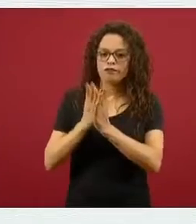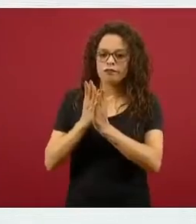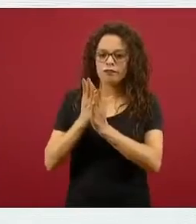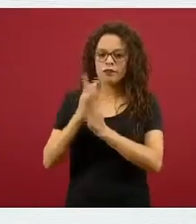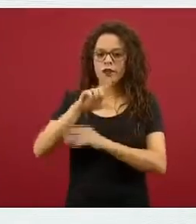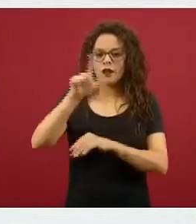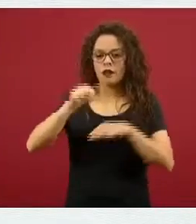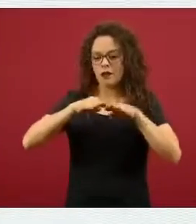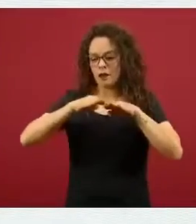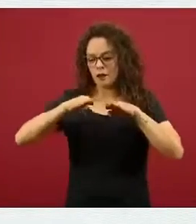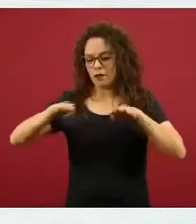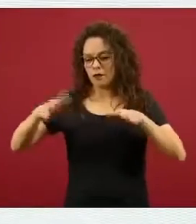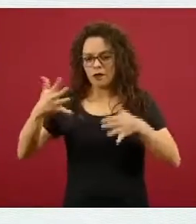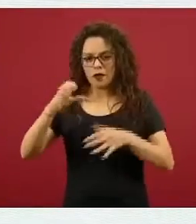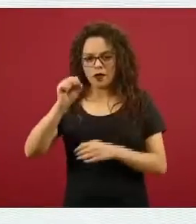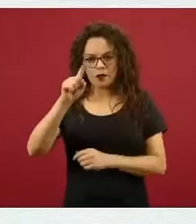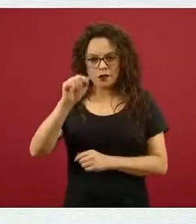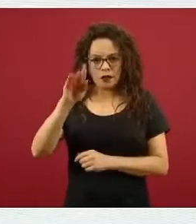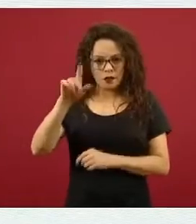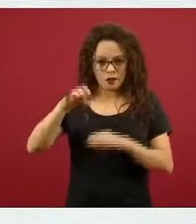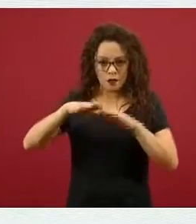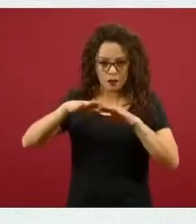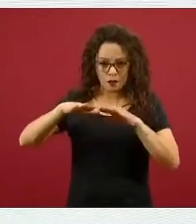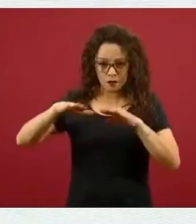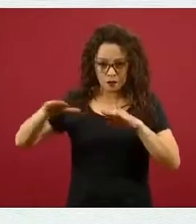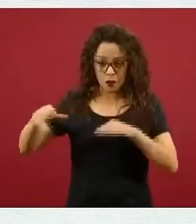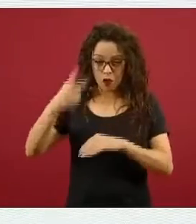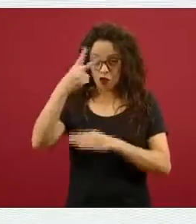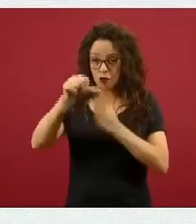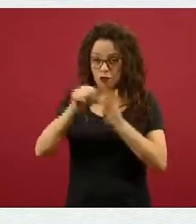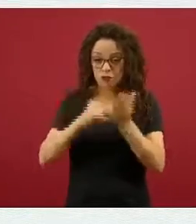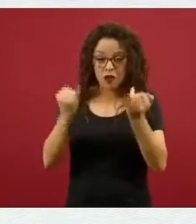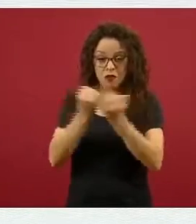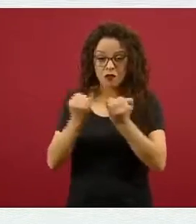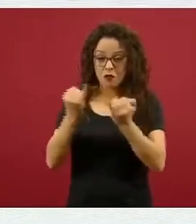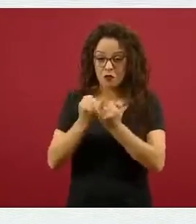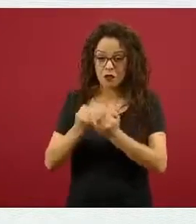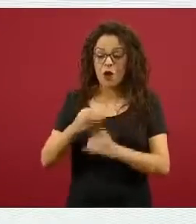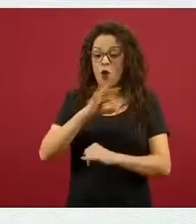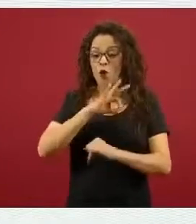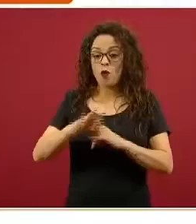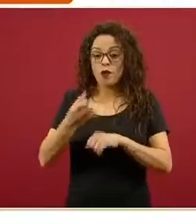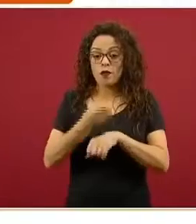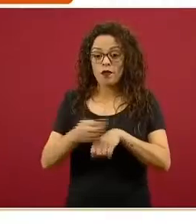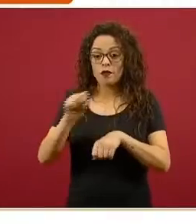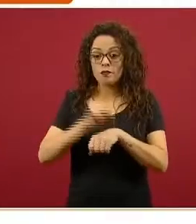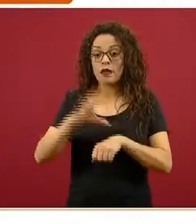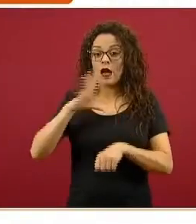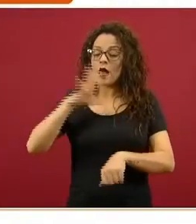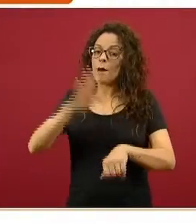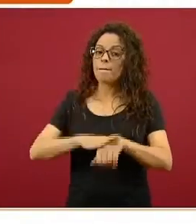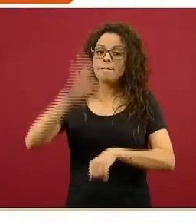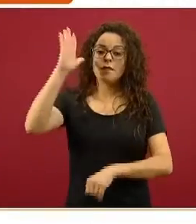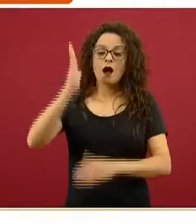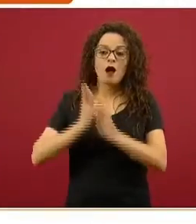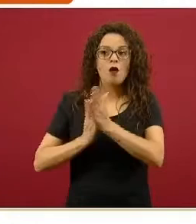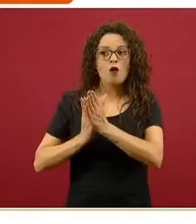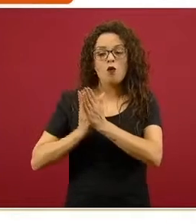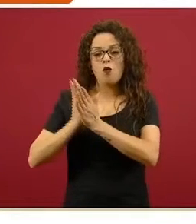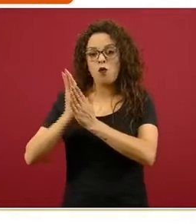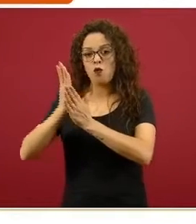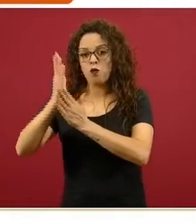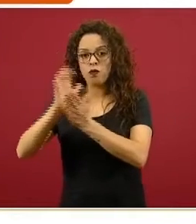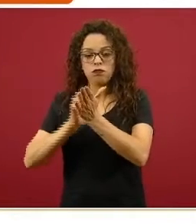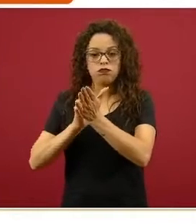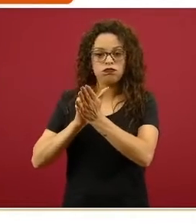meseta que había estado en la cúspide durante más de 2 meses. En las últimas semanas ha tenido todavía un incremento mayor, y también es de